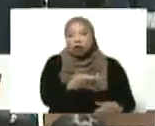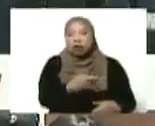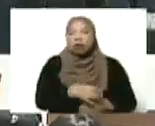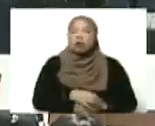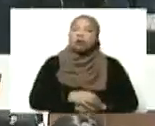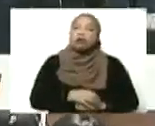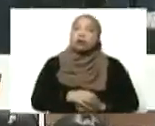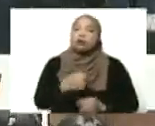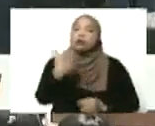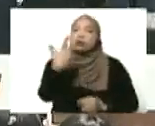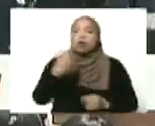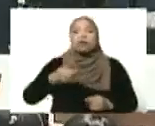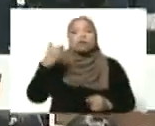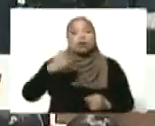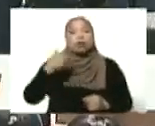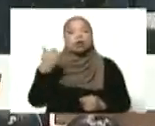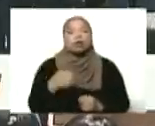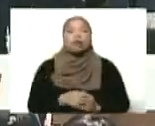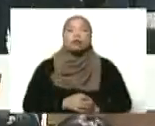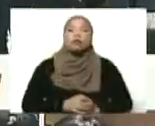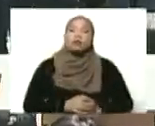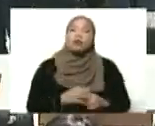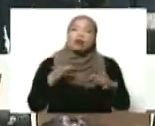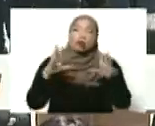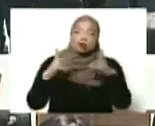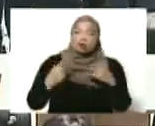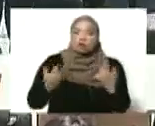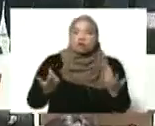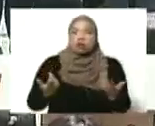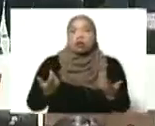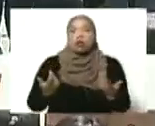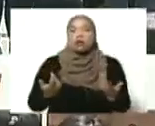planteamos 3 premisas fundamentales. ¿Cuáles fueron?